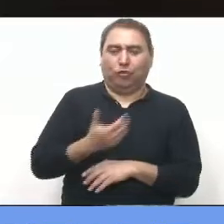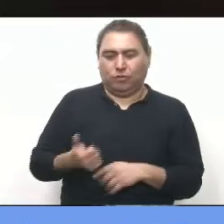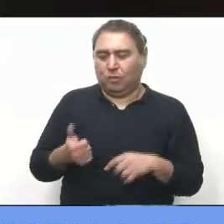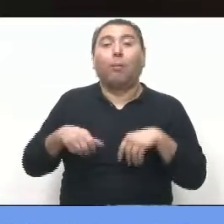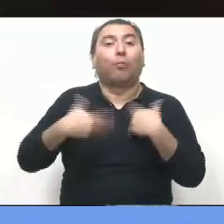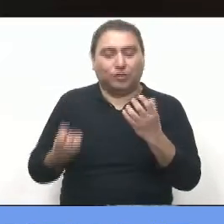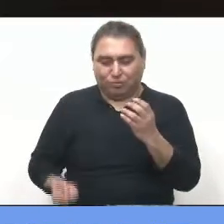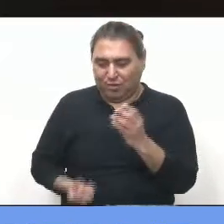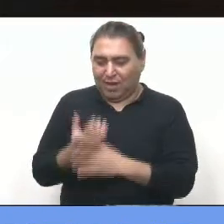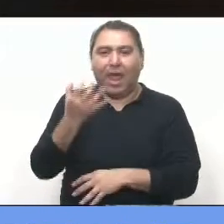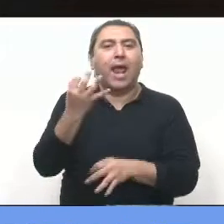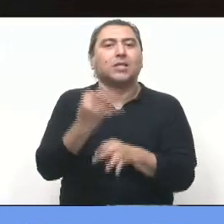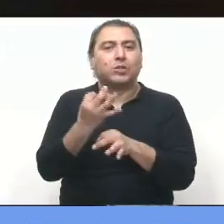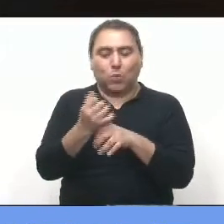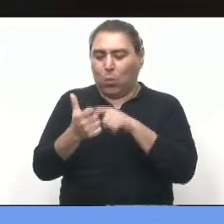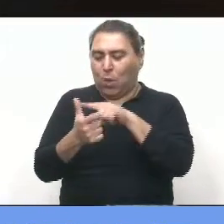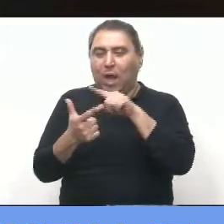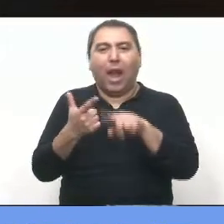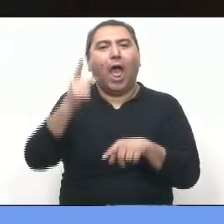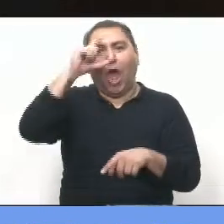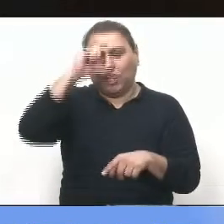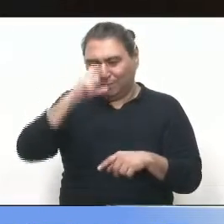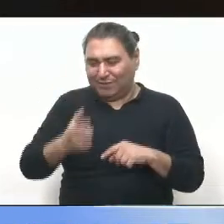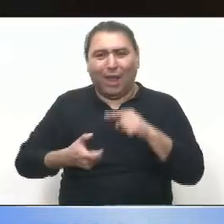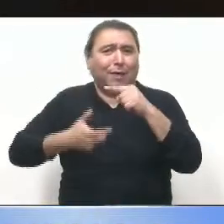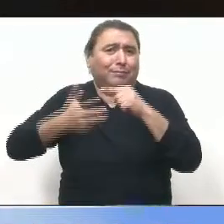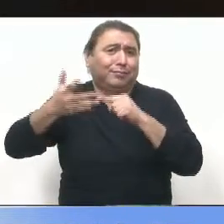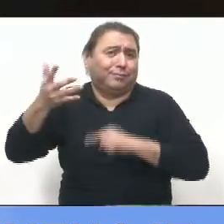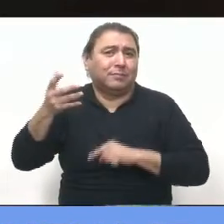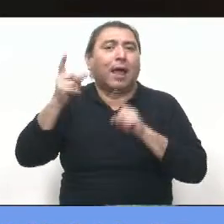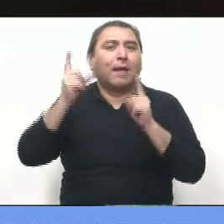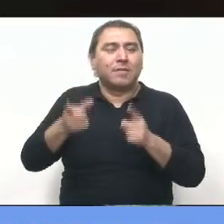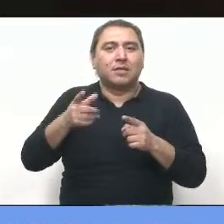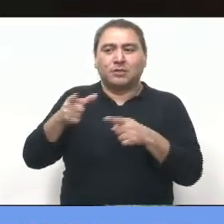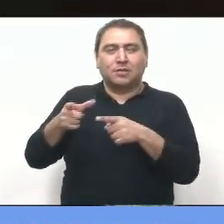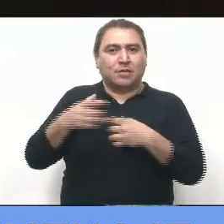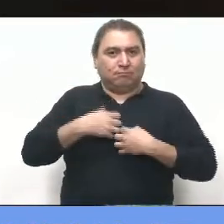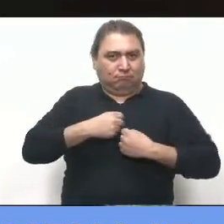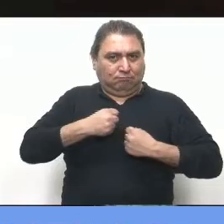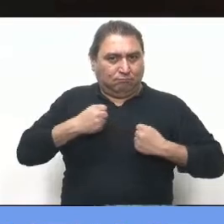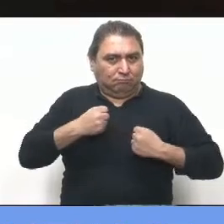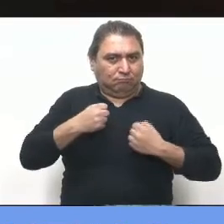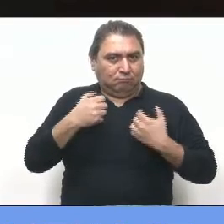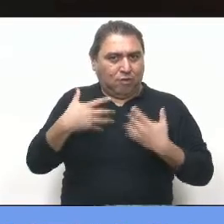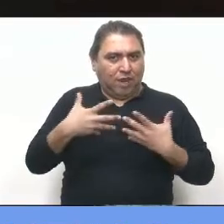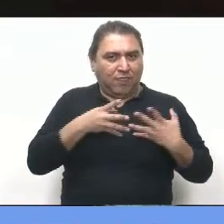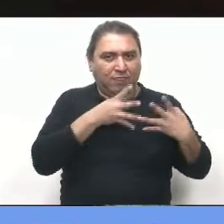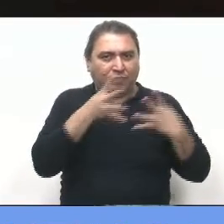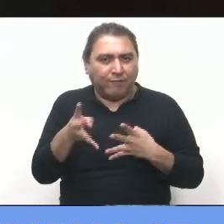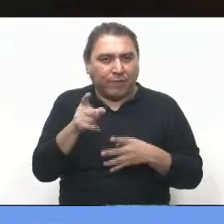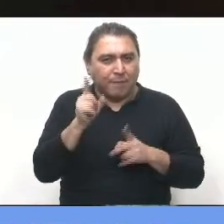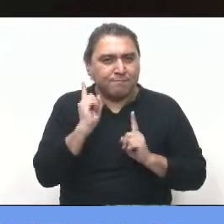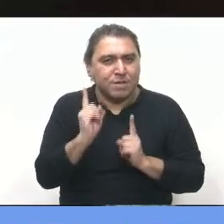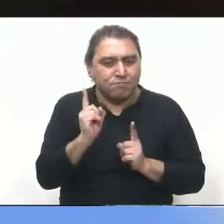los hogares y escuelas. Pero además se atrevió a disputar por esos lugares para que